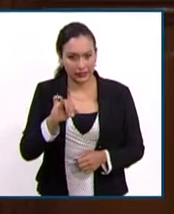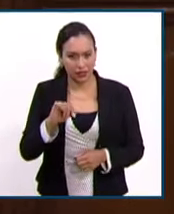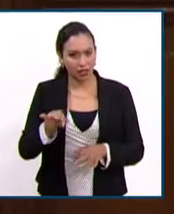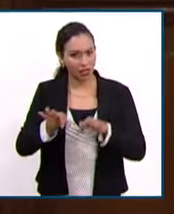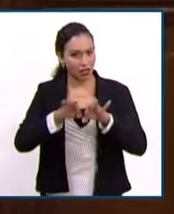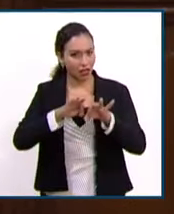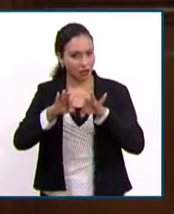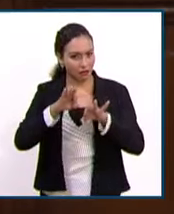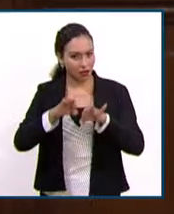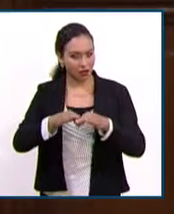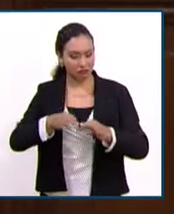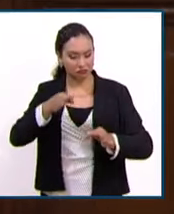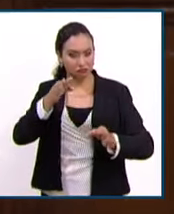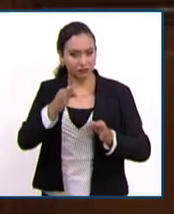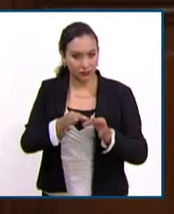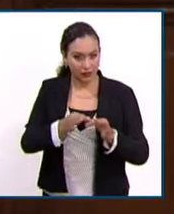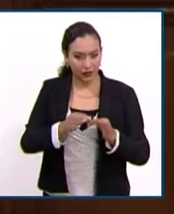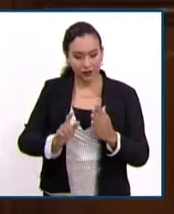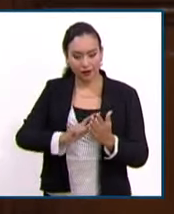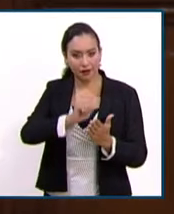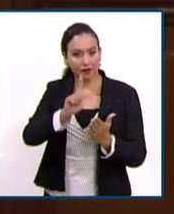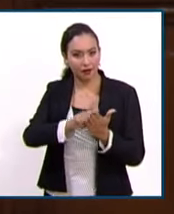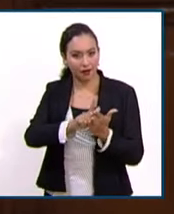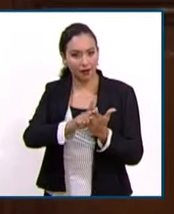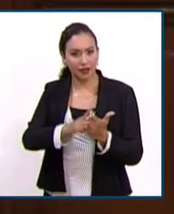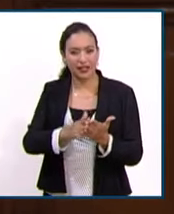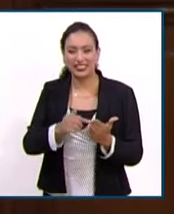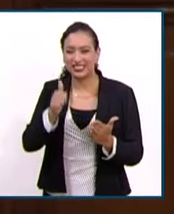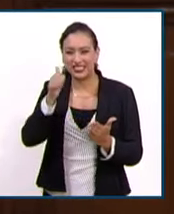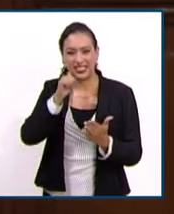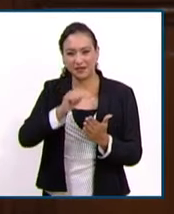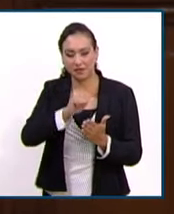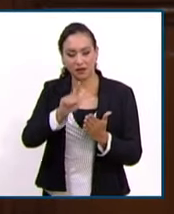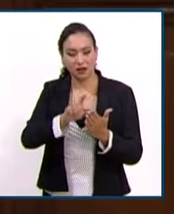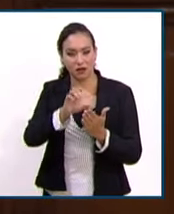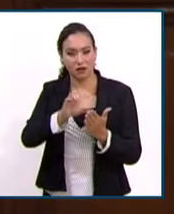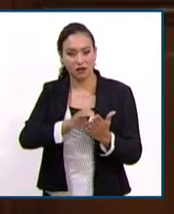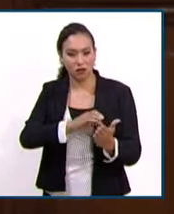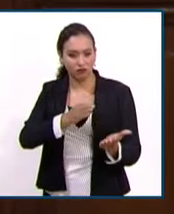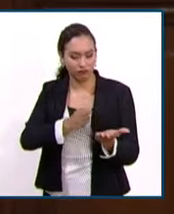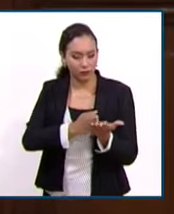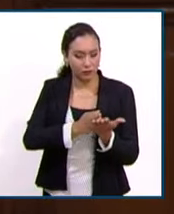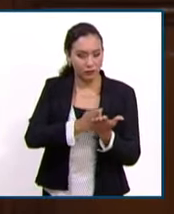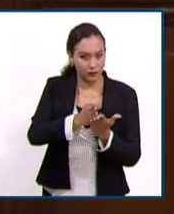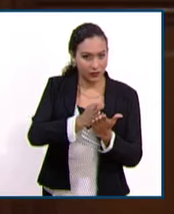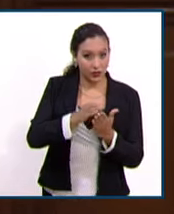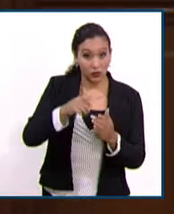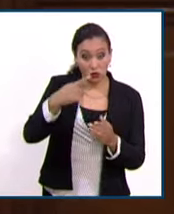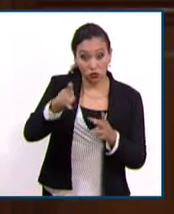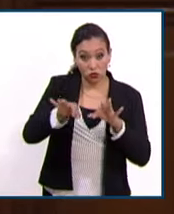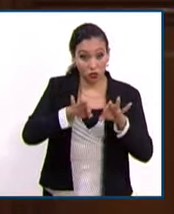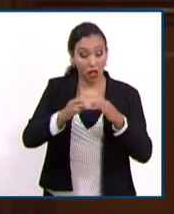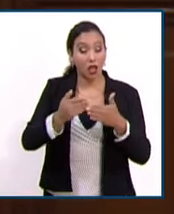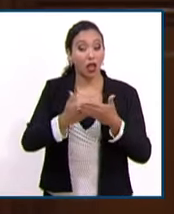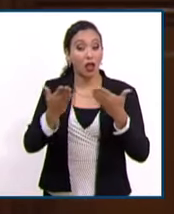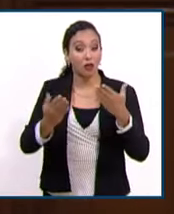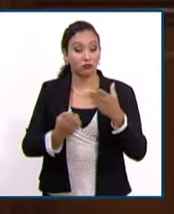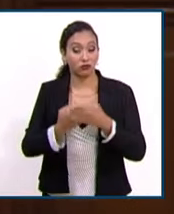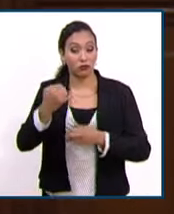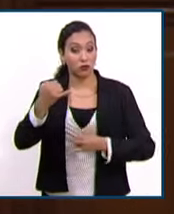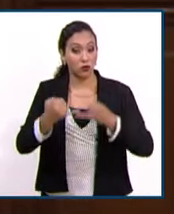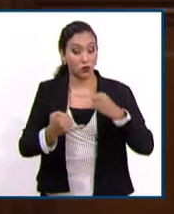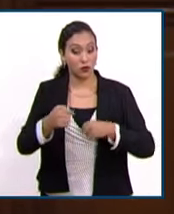desempeñar leal y patrióticamente el cargo de juezas y jueces